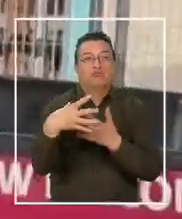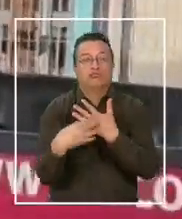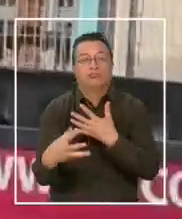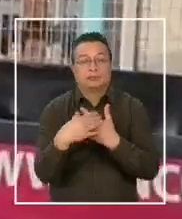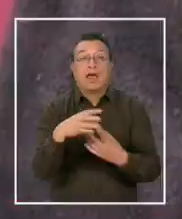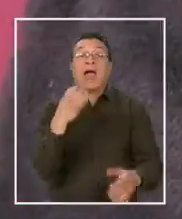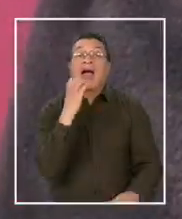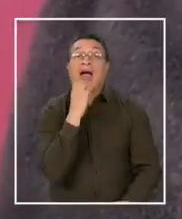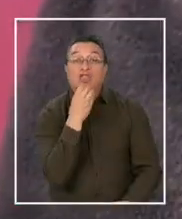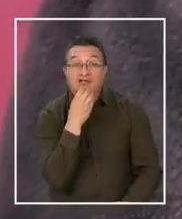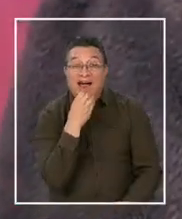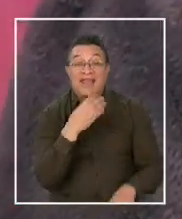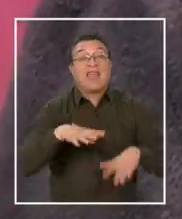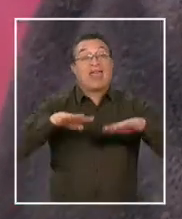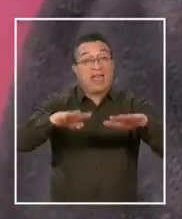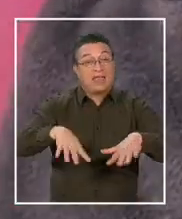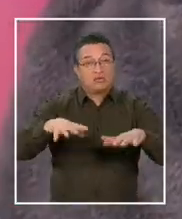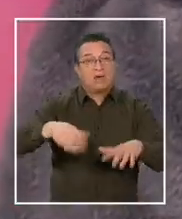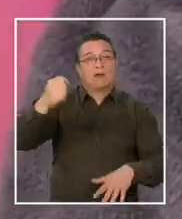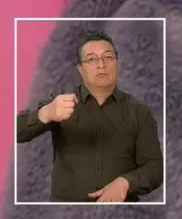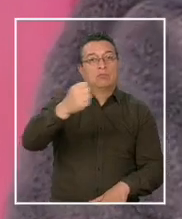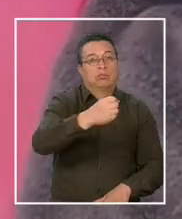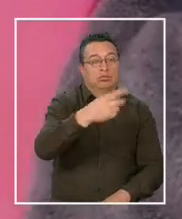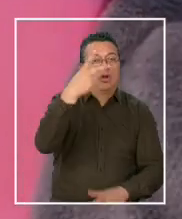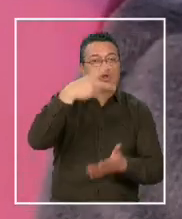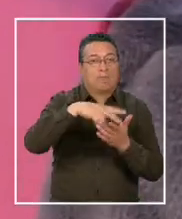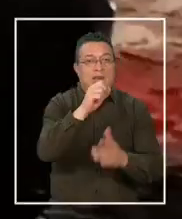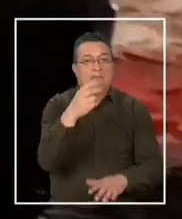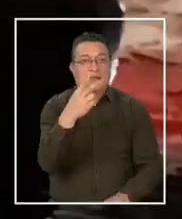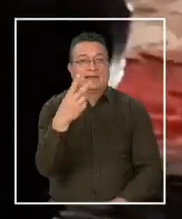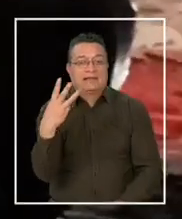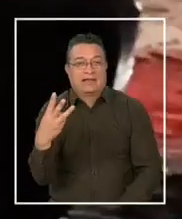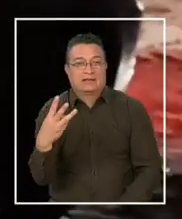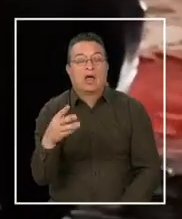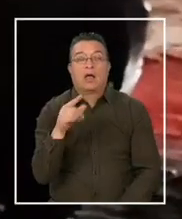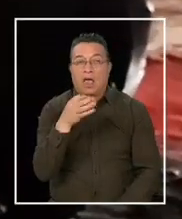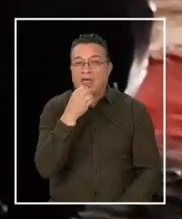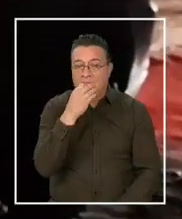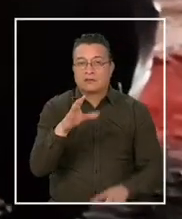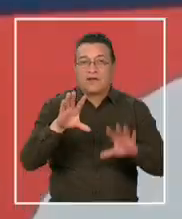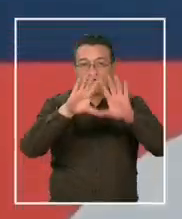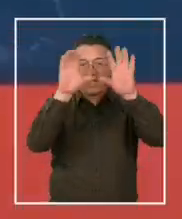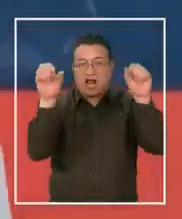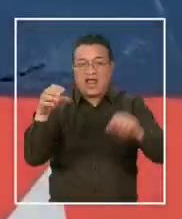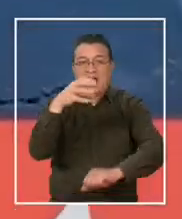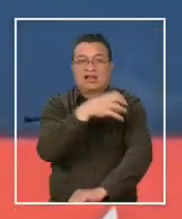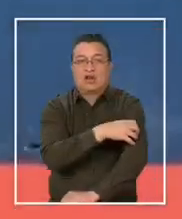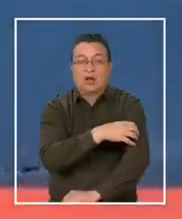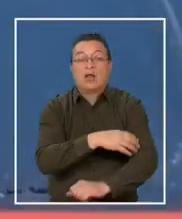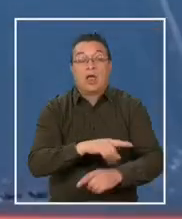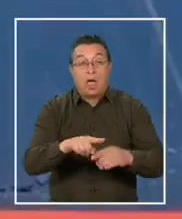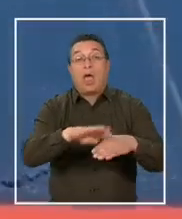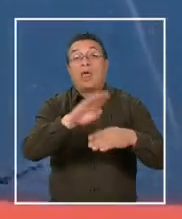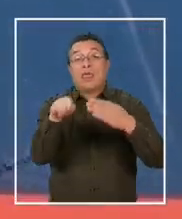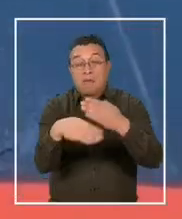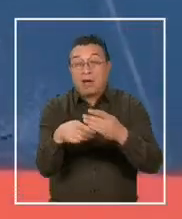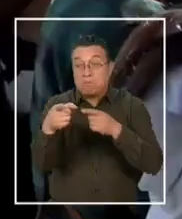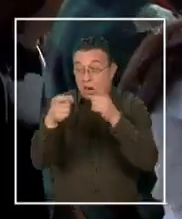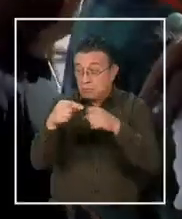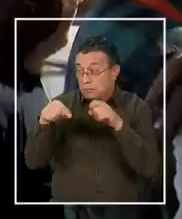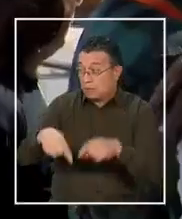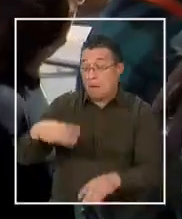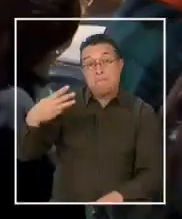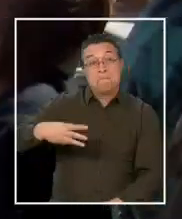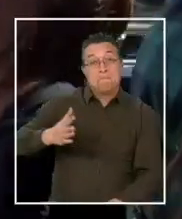de Antofagasta son 19 los homicidios durante 2023, según reporta la Fiscalía Regional. Esto sumado a la balacera registrada